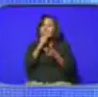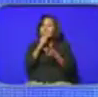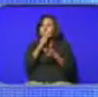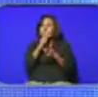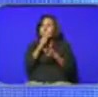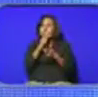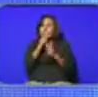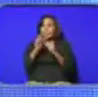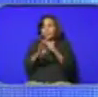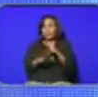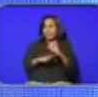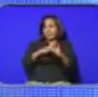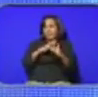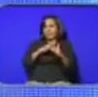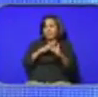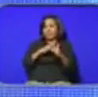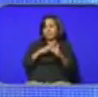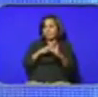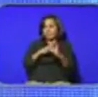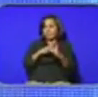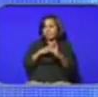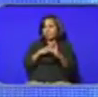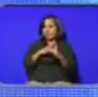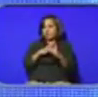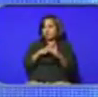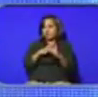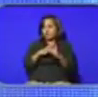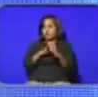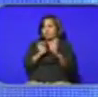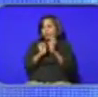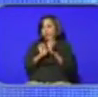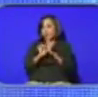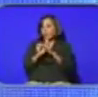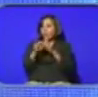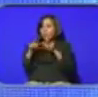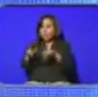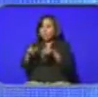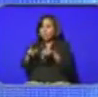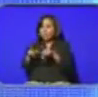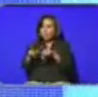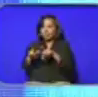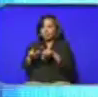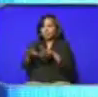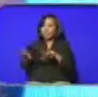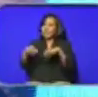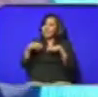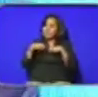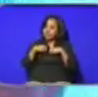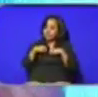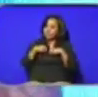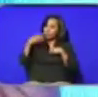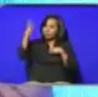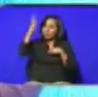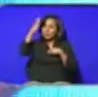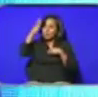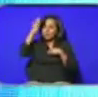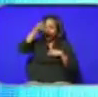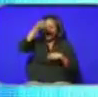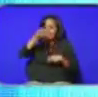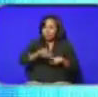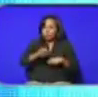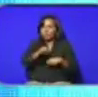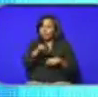que ingresen vayan a estudiar. Es decir, ahí no se puede ir a perder tiempo. Y lo dijo el rector,